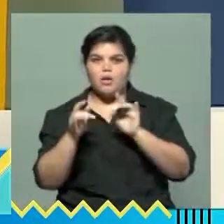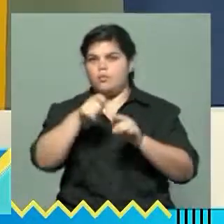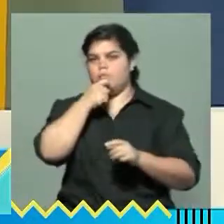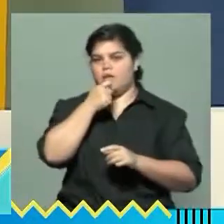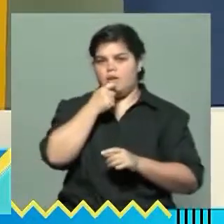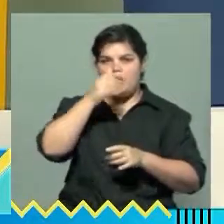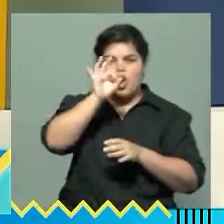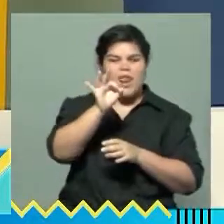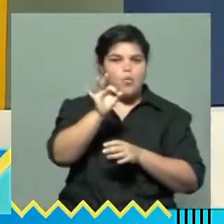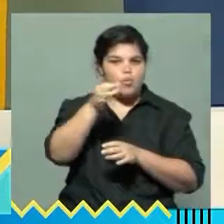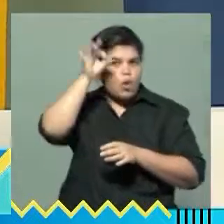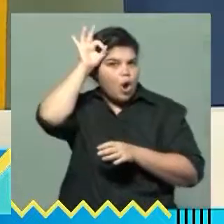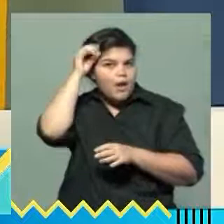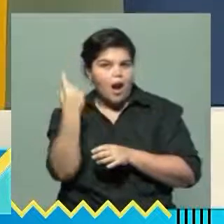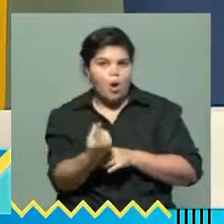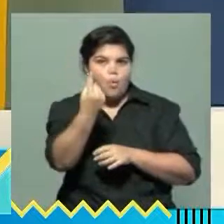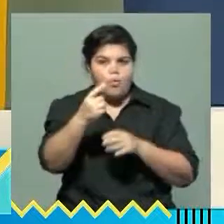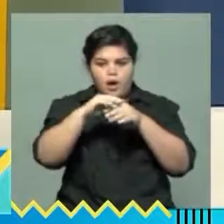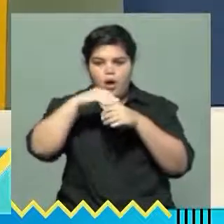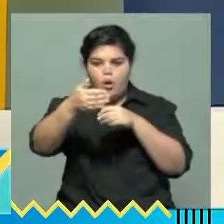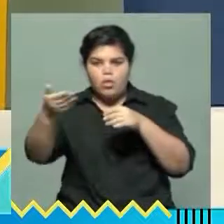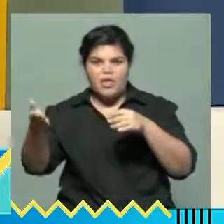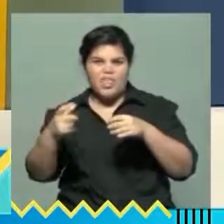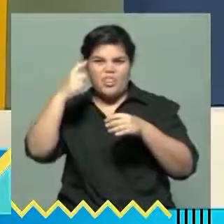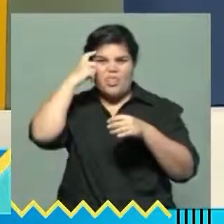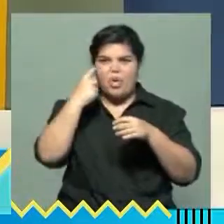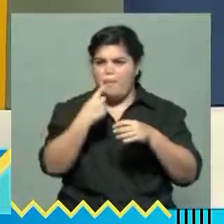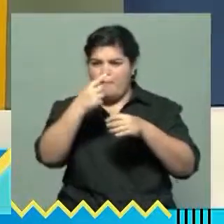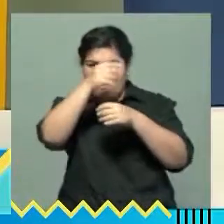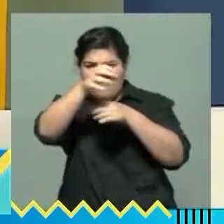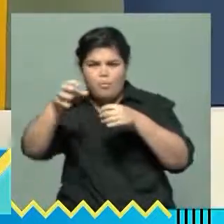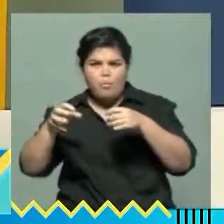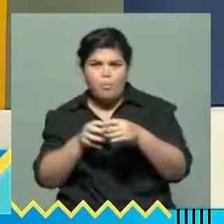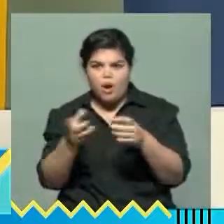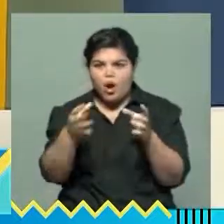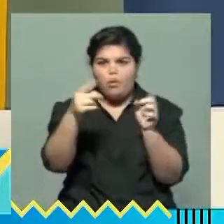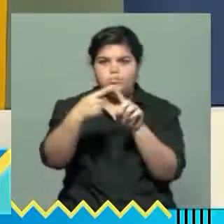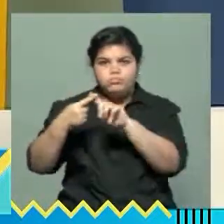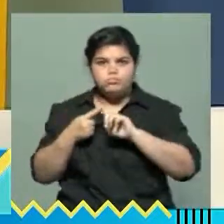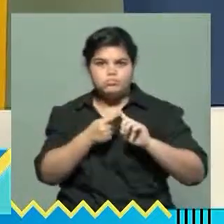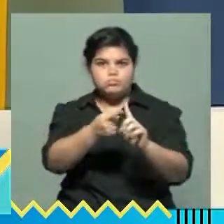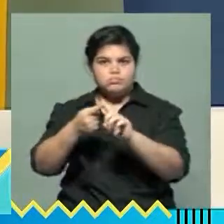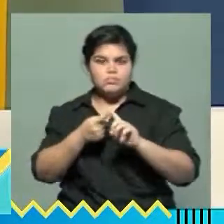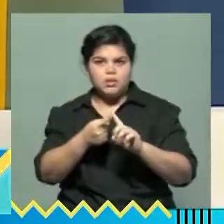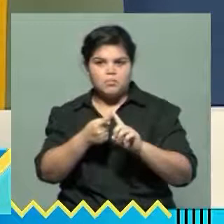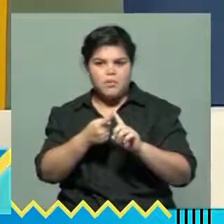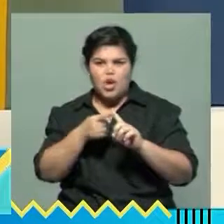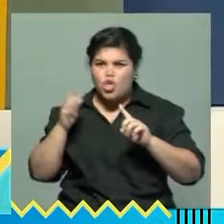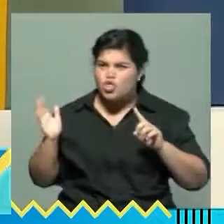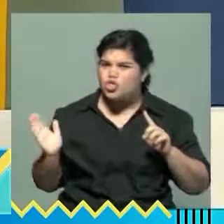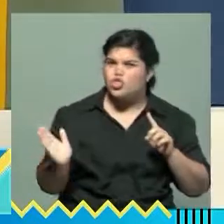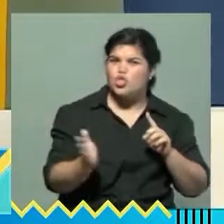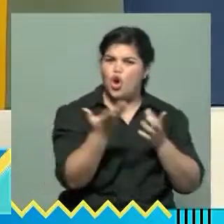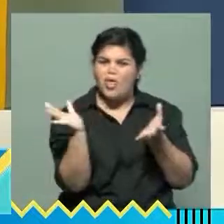8 o 10.000 neuronas vecinas de promedio, por decirlo de alguna manera, ¿verdad? Bueno, pero no toda esa multiplicidad de conexiones